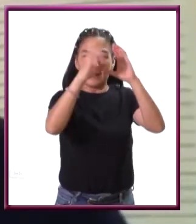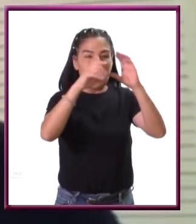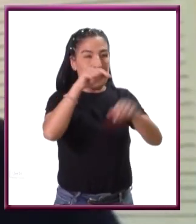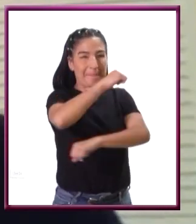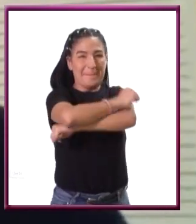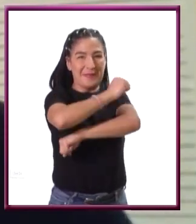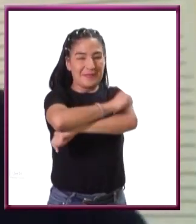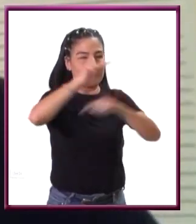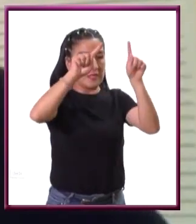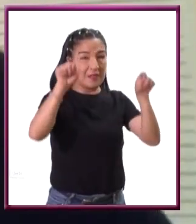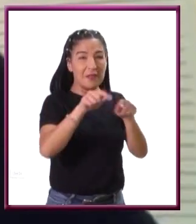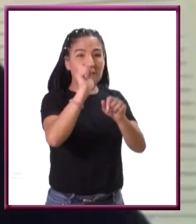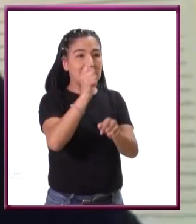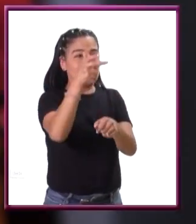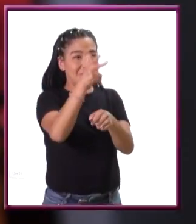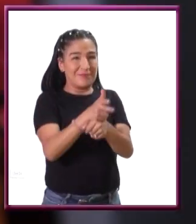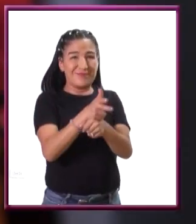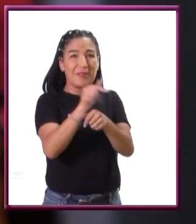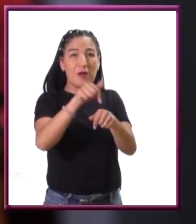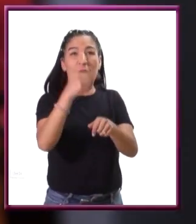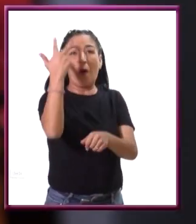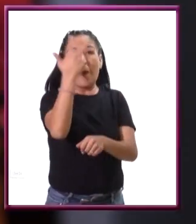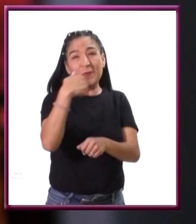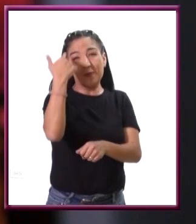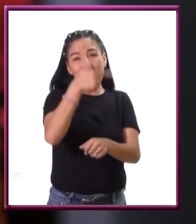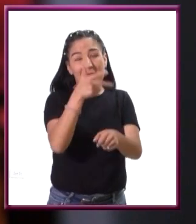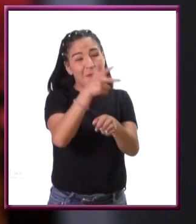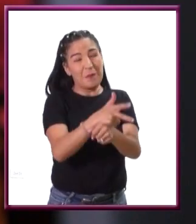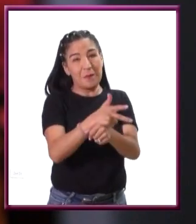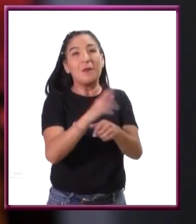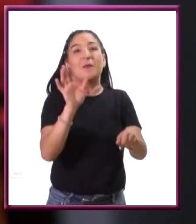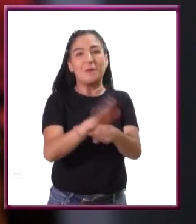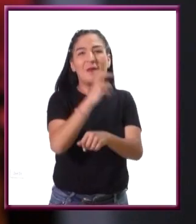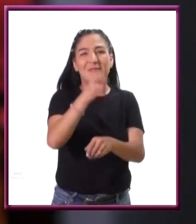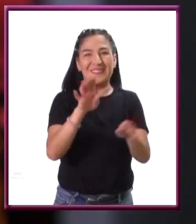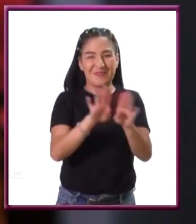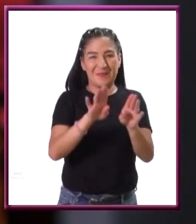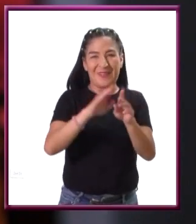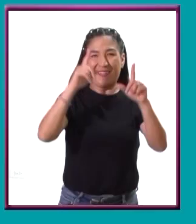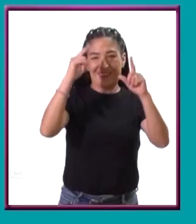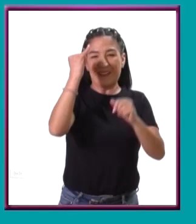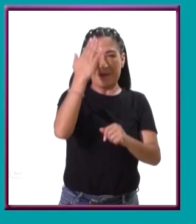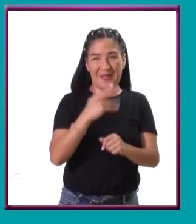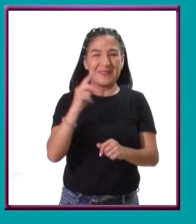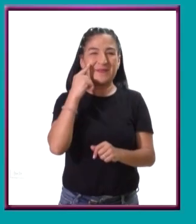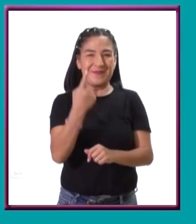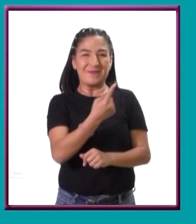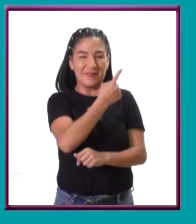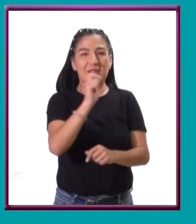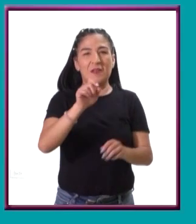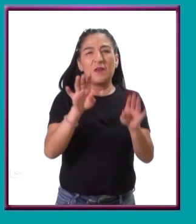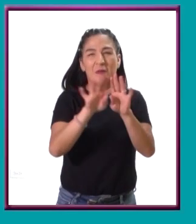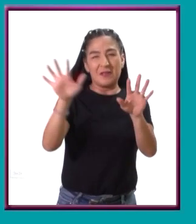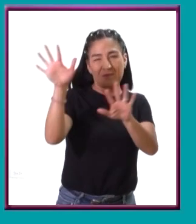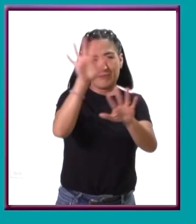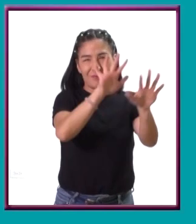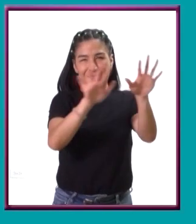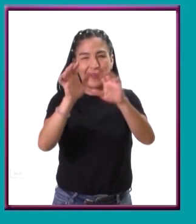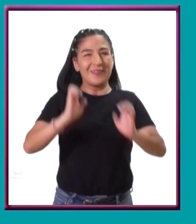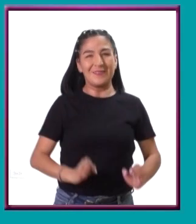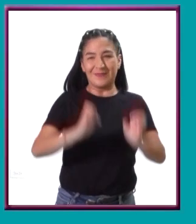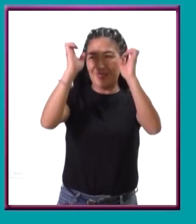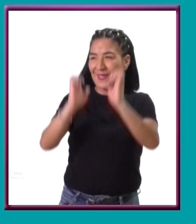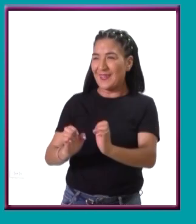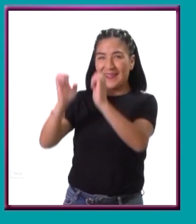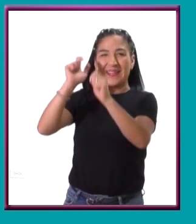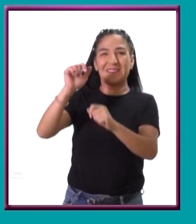y la dejó 8 horas posando, o sea, por eso lo que se alcanza a distinguir en esta imagen, pues son unos edificios borrosos, como unos techos de las